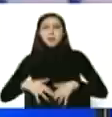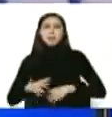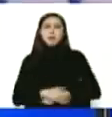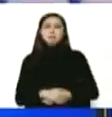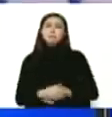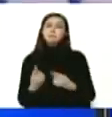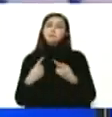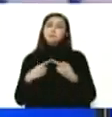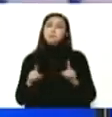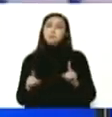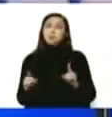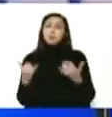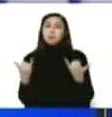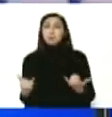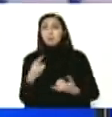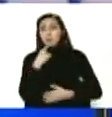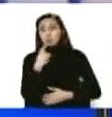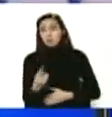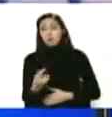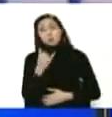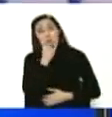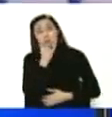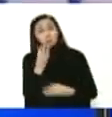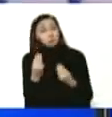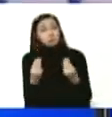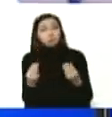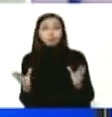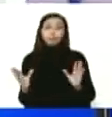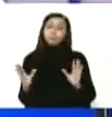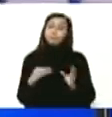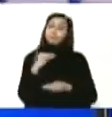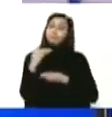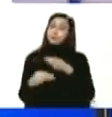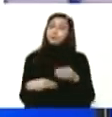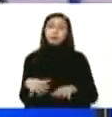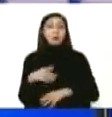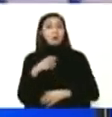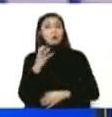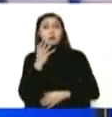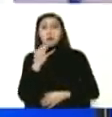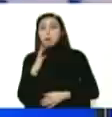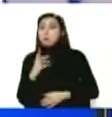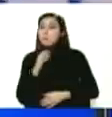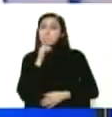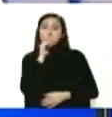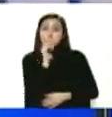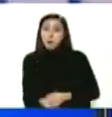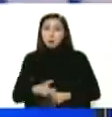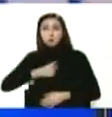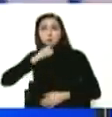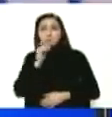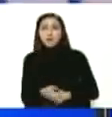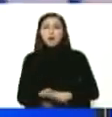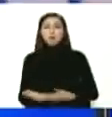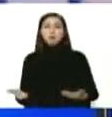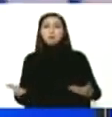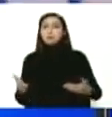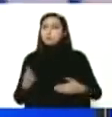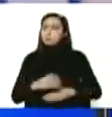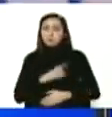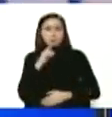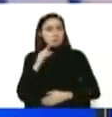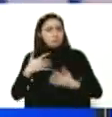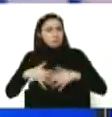Pero hoy puedo decir, han cometido muchos errores. Son un mal ejemplo de gestión, muy mal ejemplo. No digo el